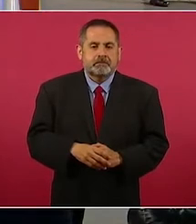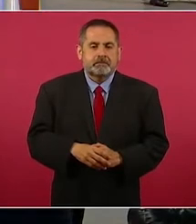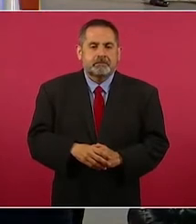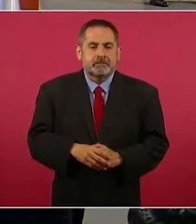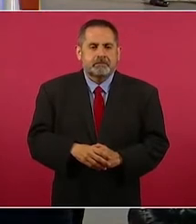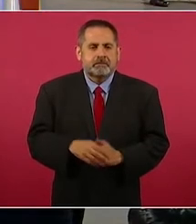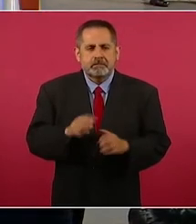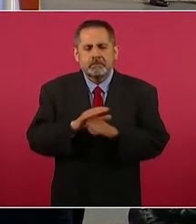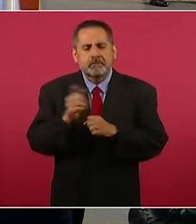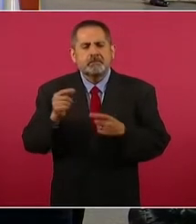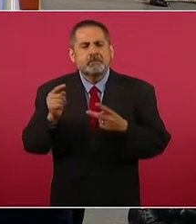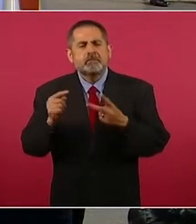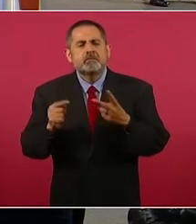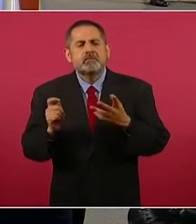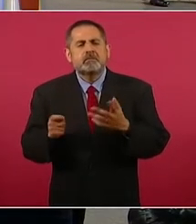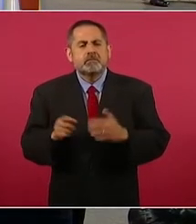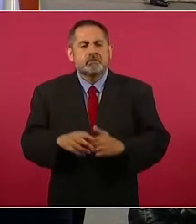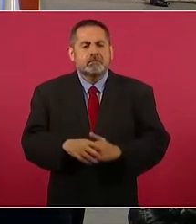¿Cuáles otros?